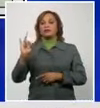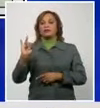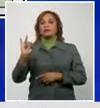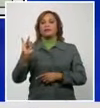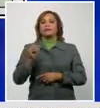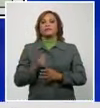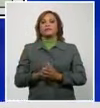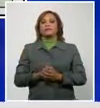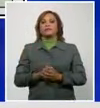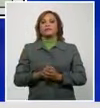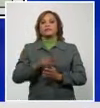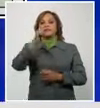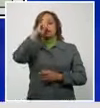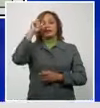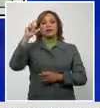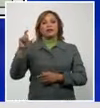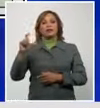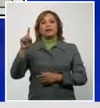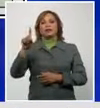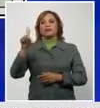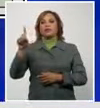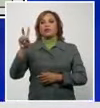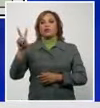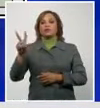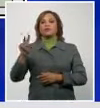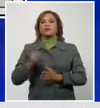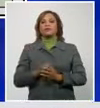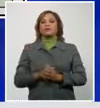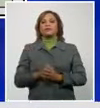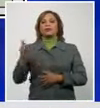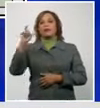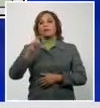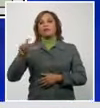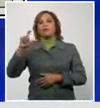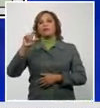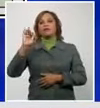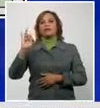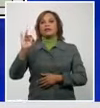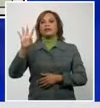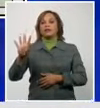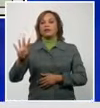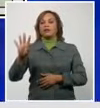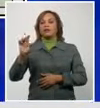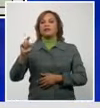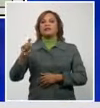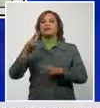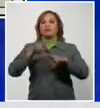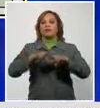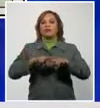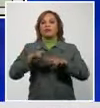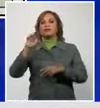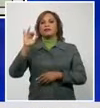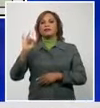Santa Clara 112, Camagüey 74, Centro Habana